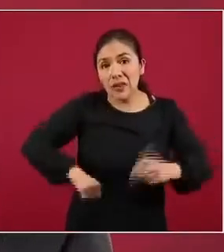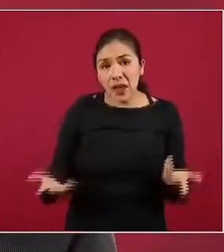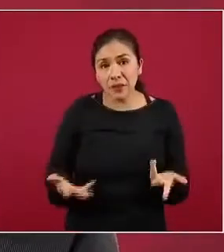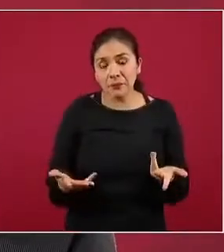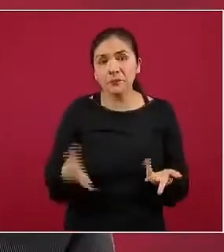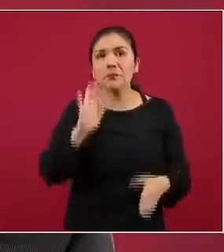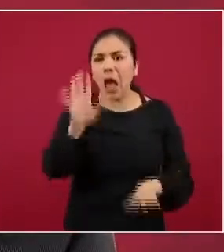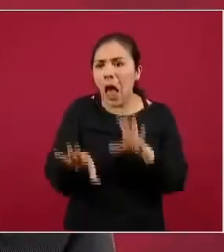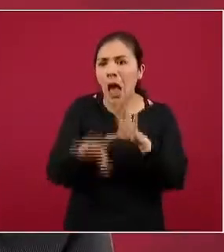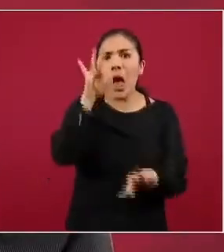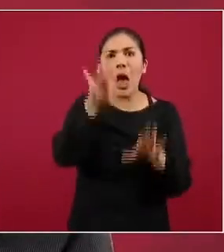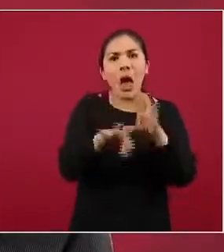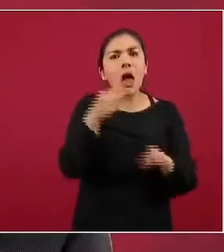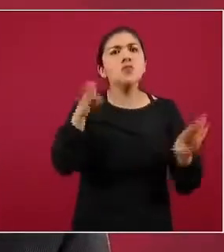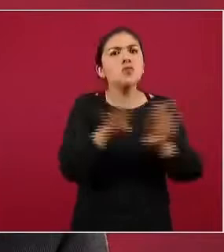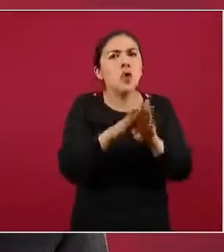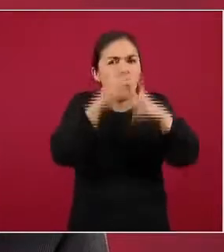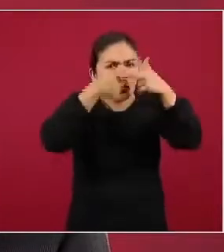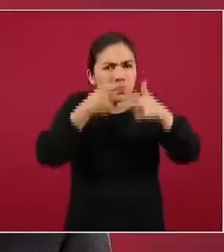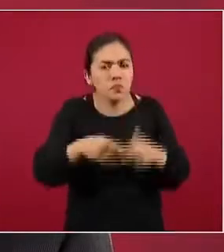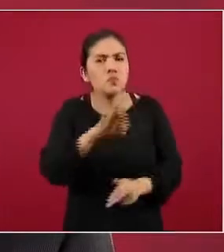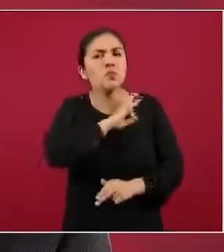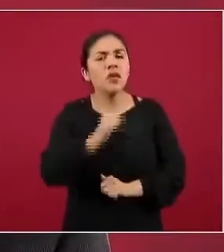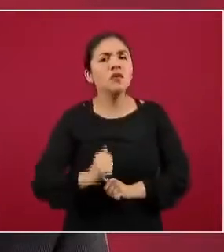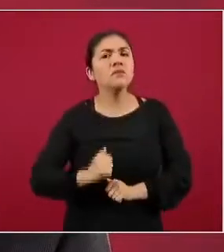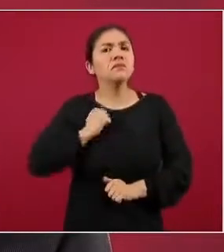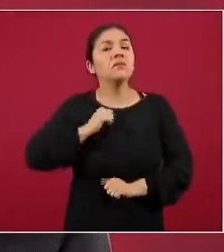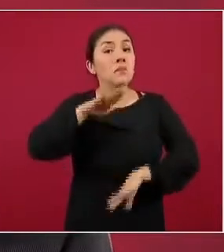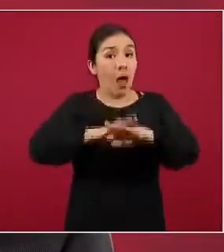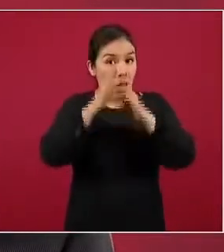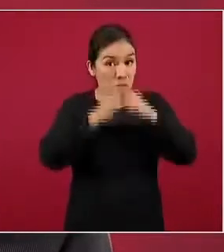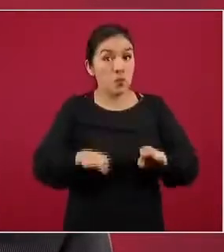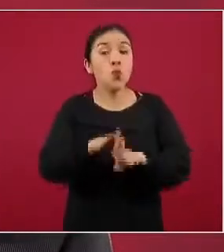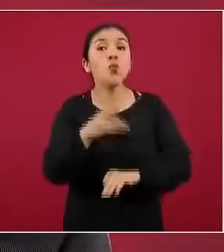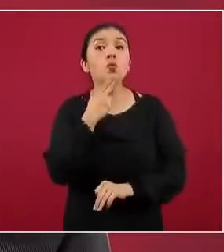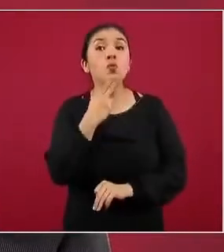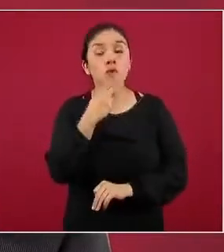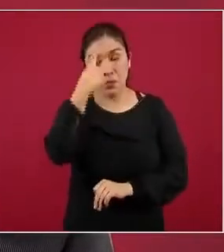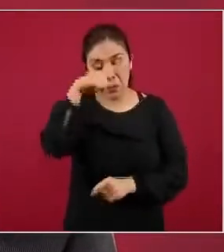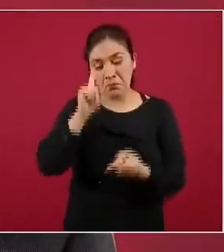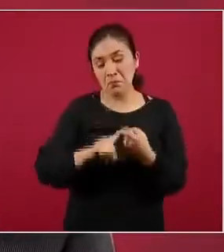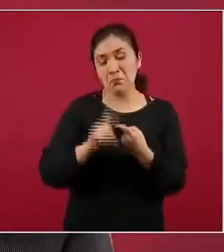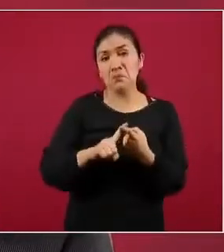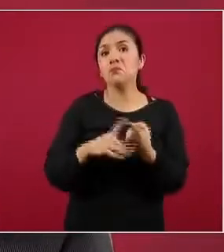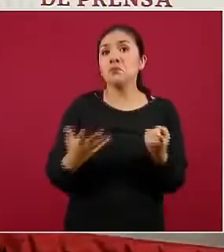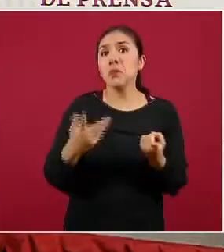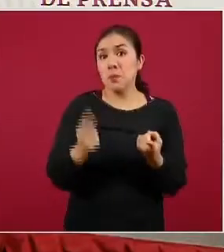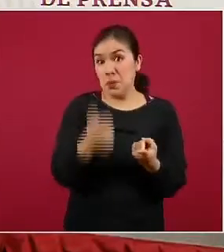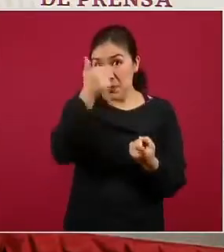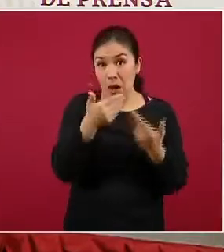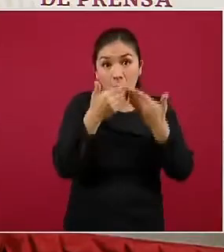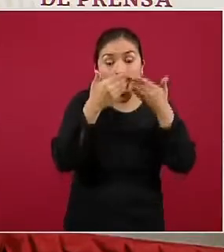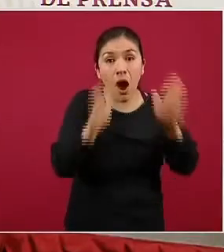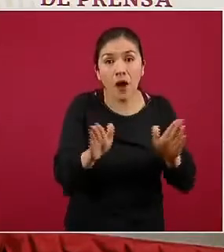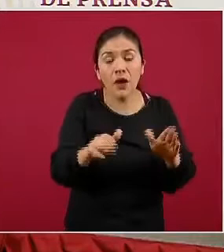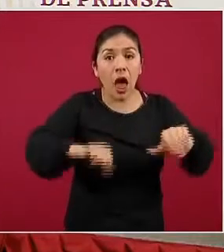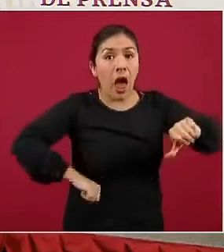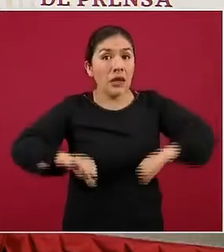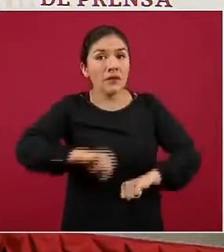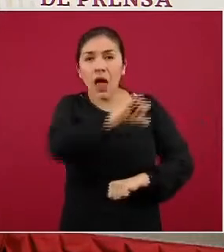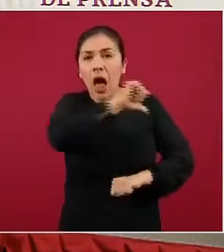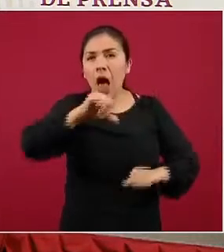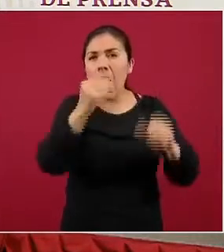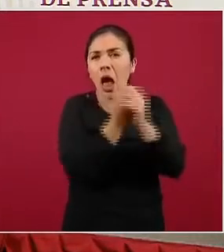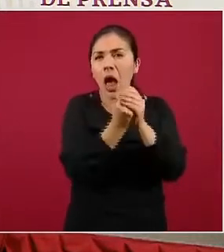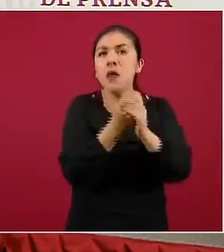Y encontró unas fórmulas de priorización muy útiles en donde primero abrió aquellas actividades que